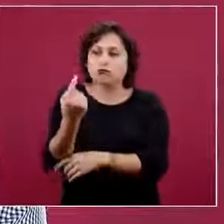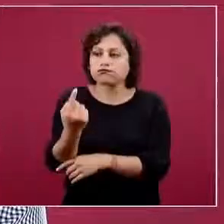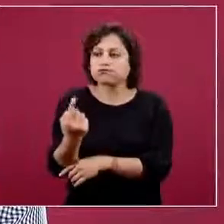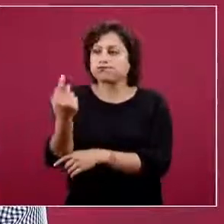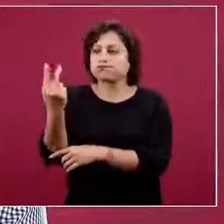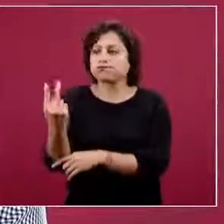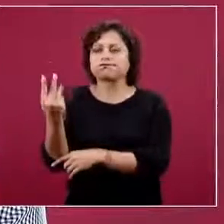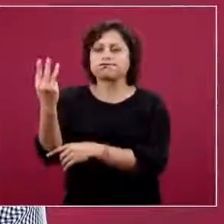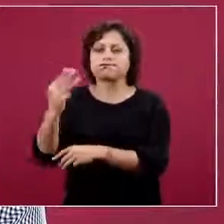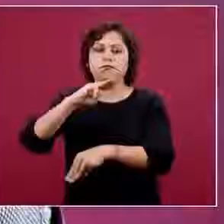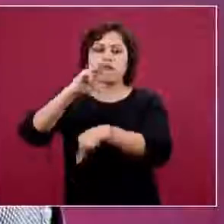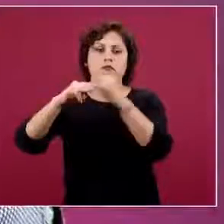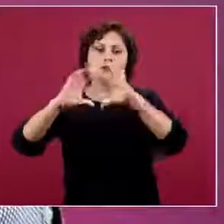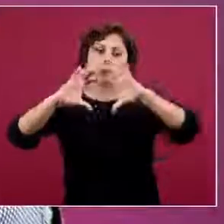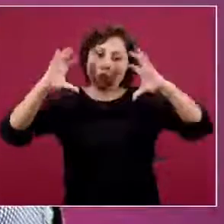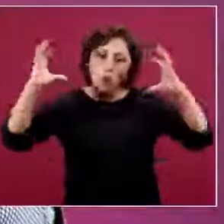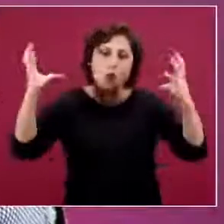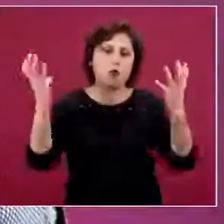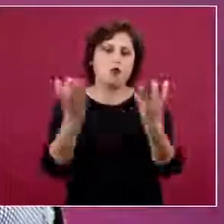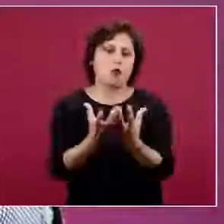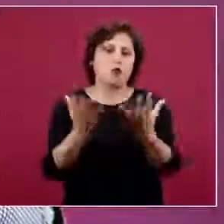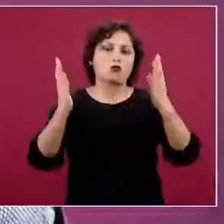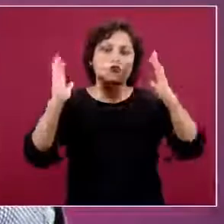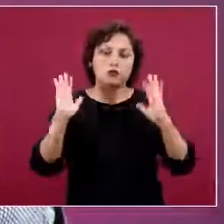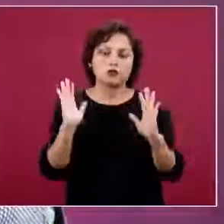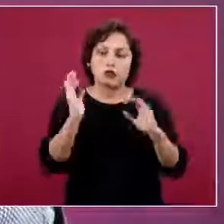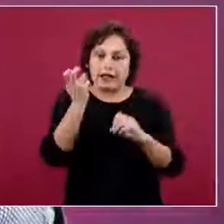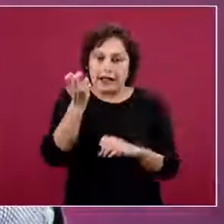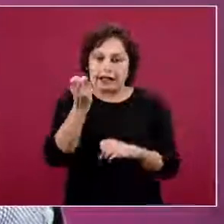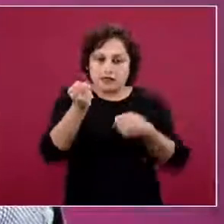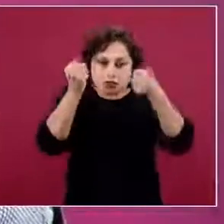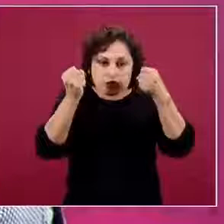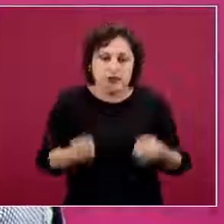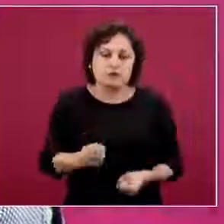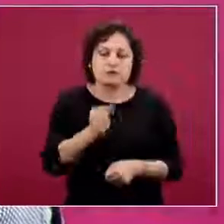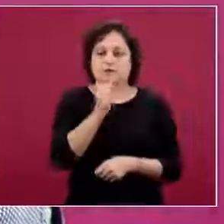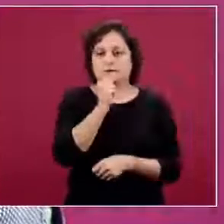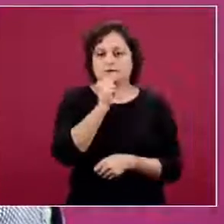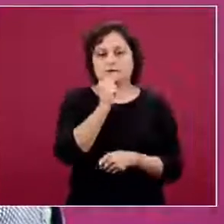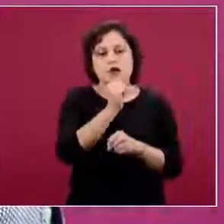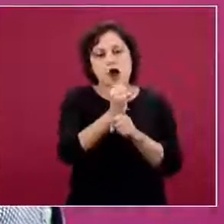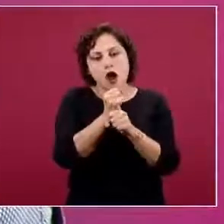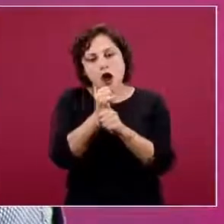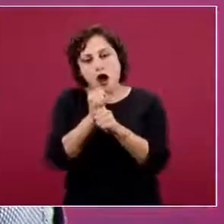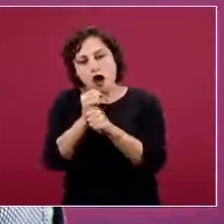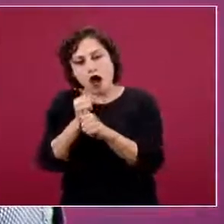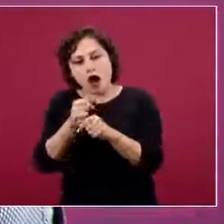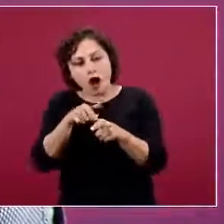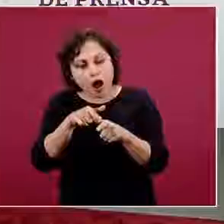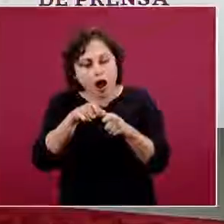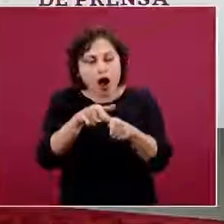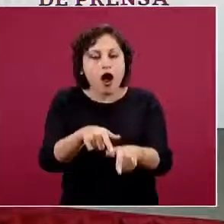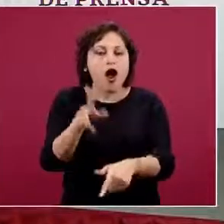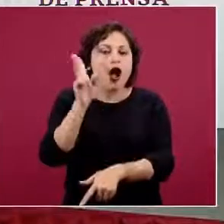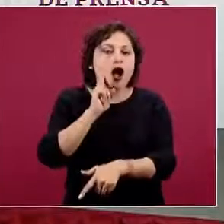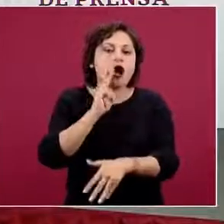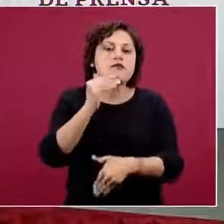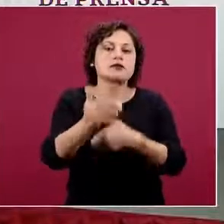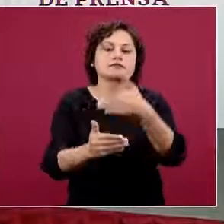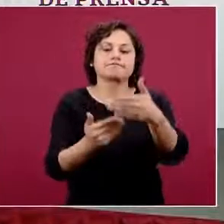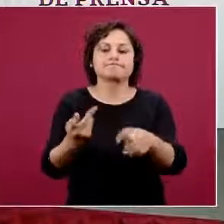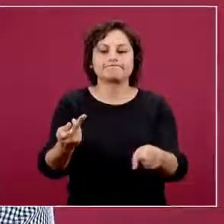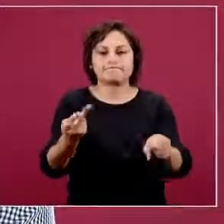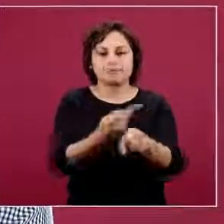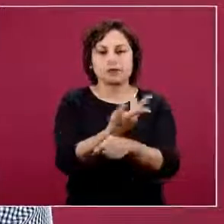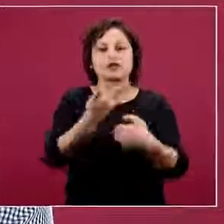nivel mundial. Entonces, algo que todavía está en expectativa y que en su momento tendremos que ver cómo progresa en relación